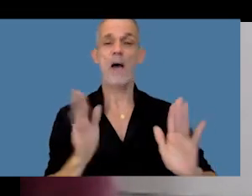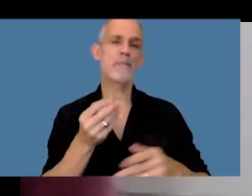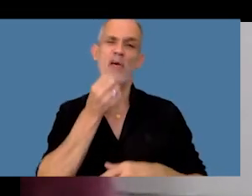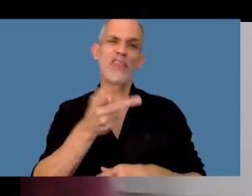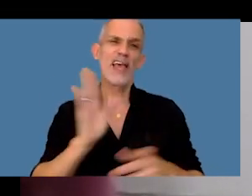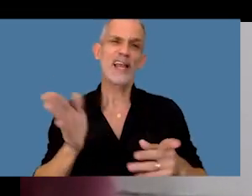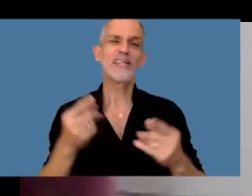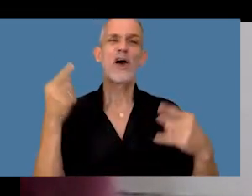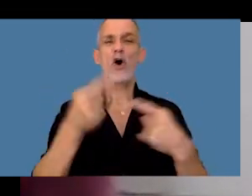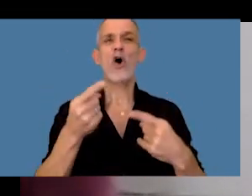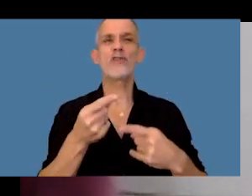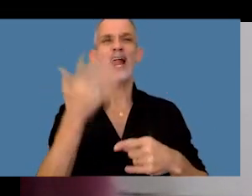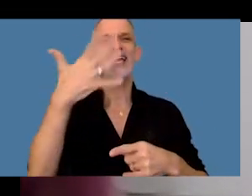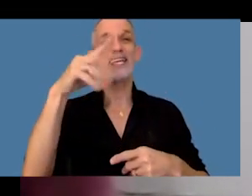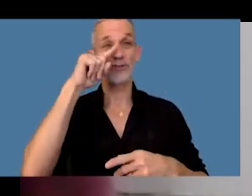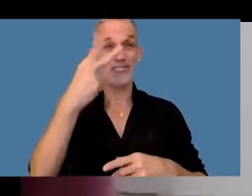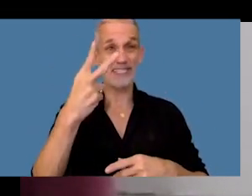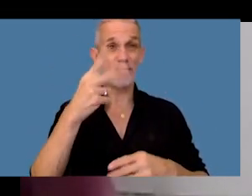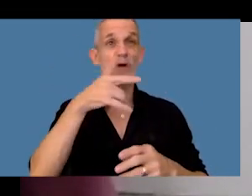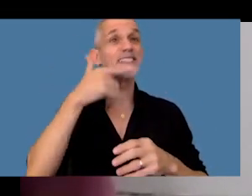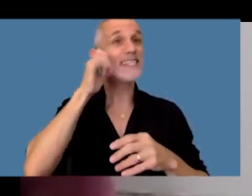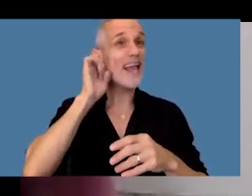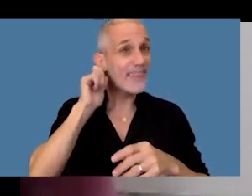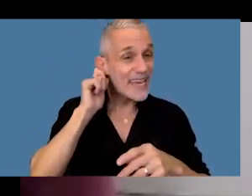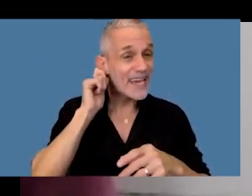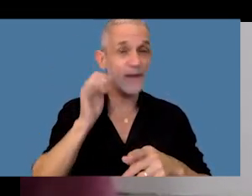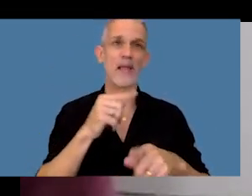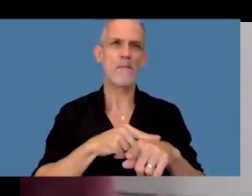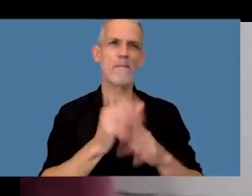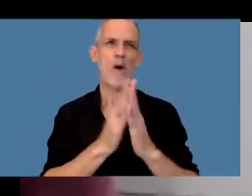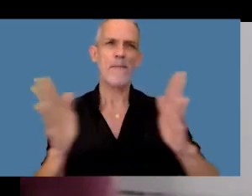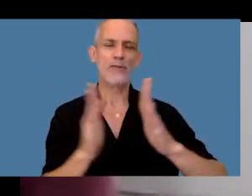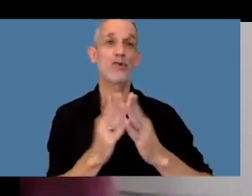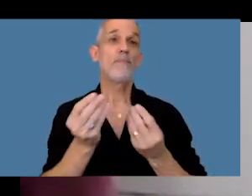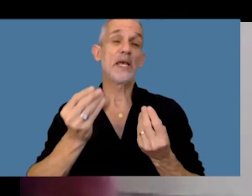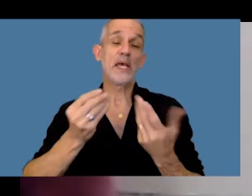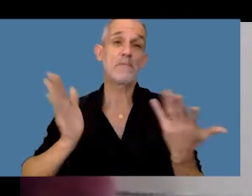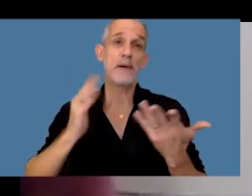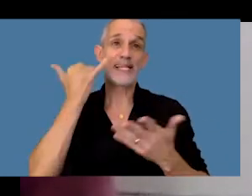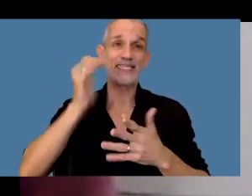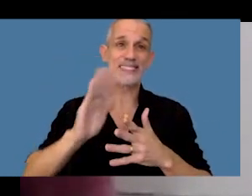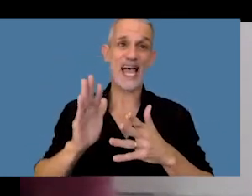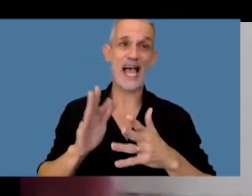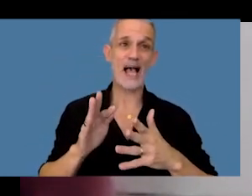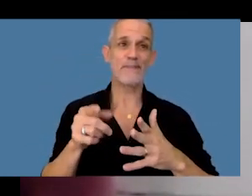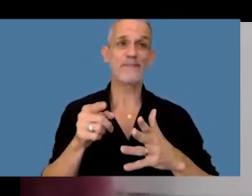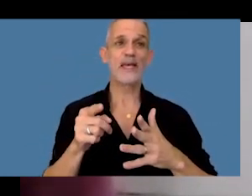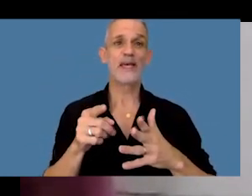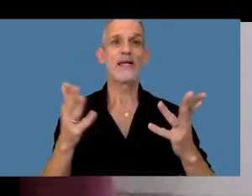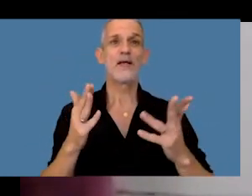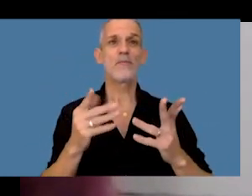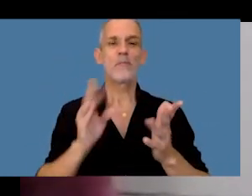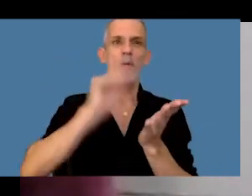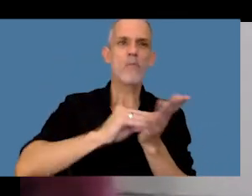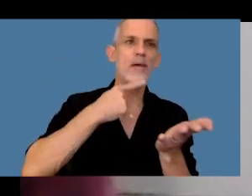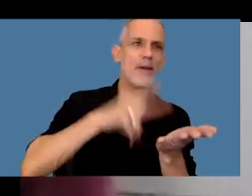directamente contra el 572 CIRADIG desde el momento que lo está, digamos, incorporando en un gravamen y no